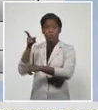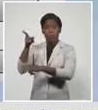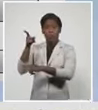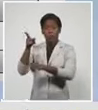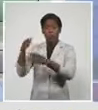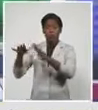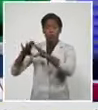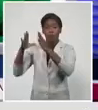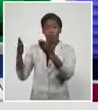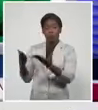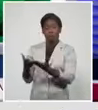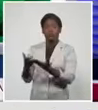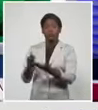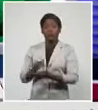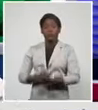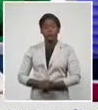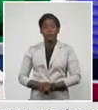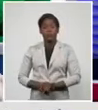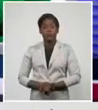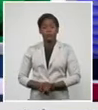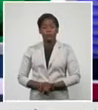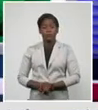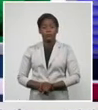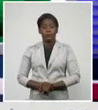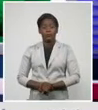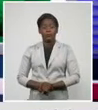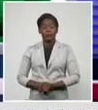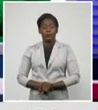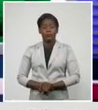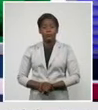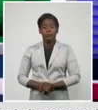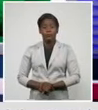2,39%. Los